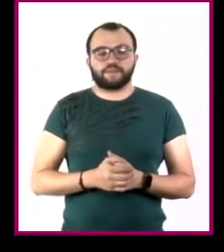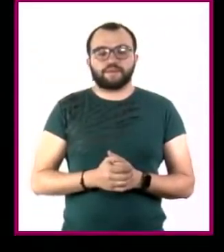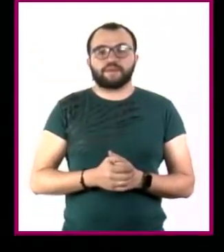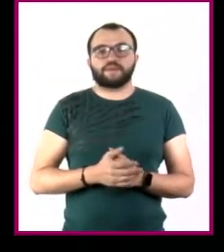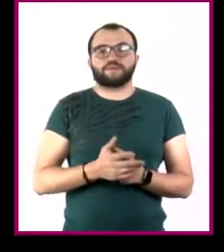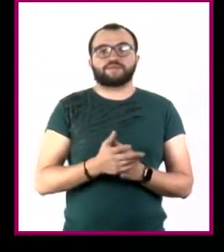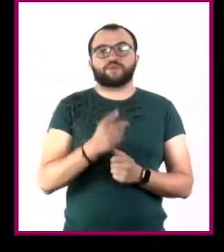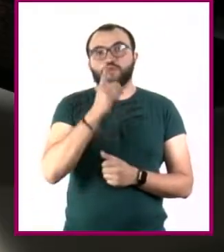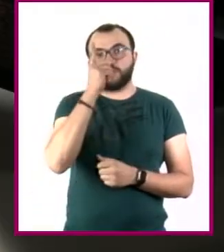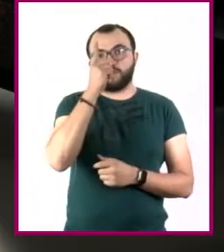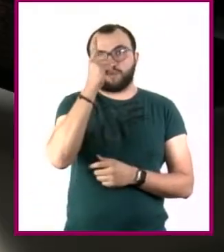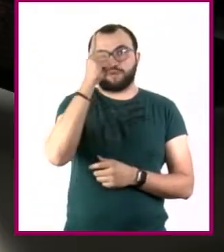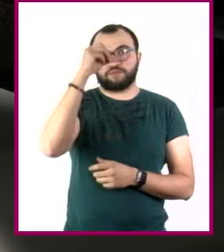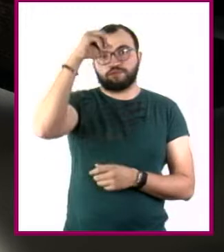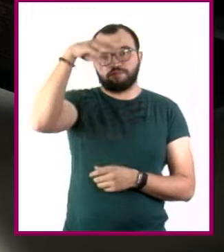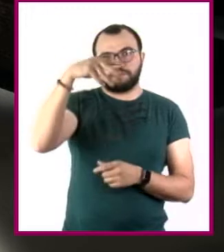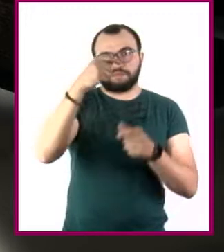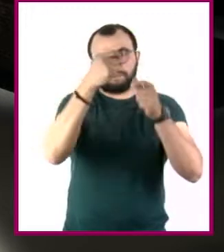lámparas,